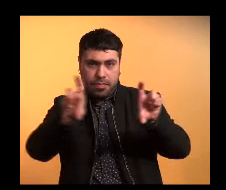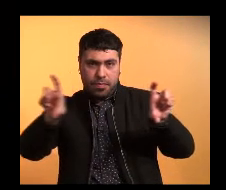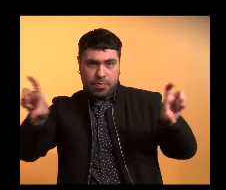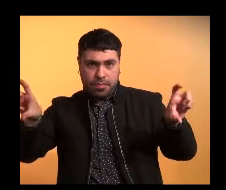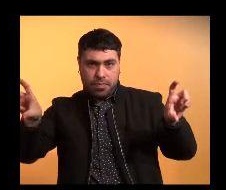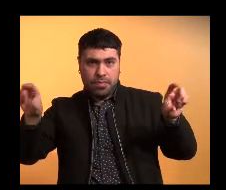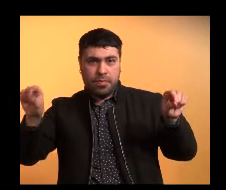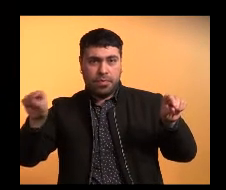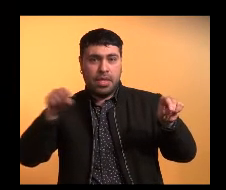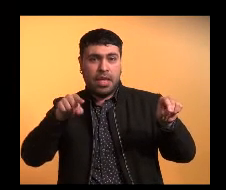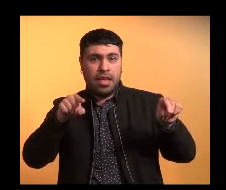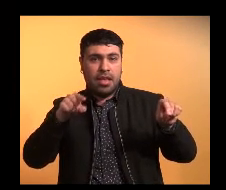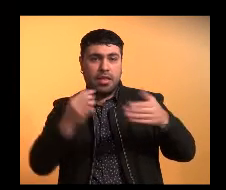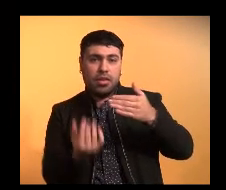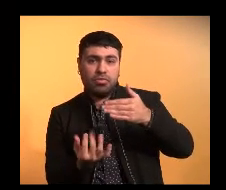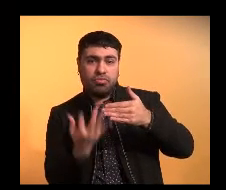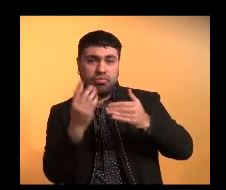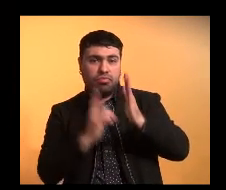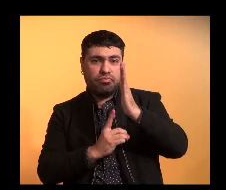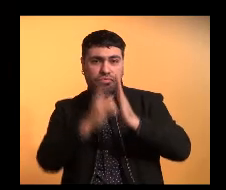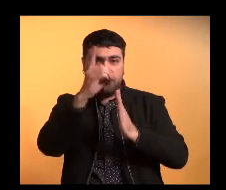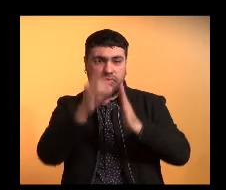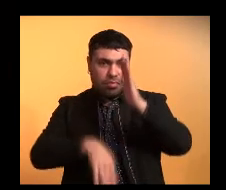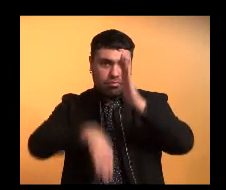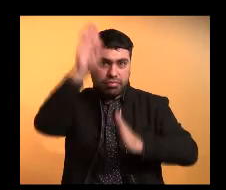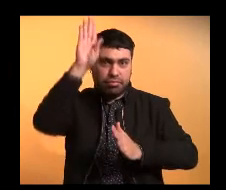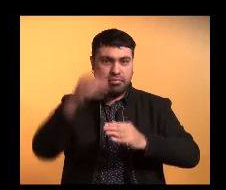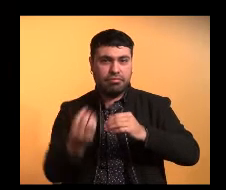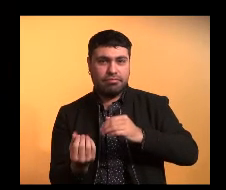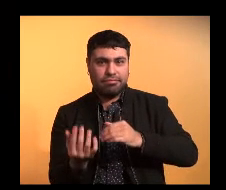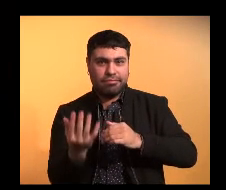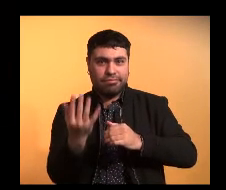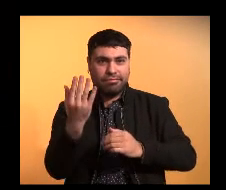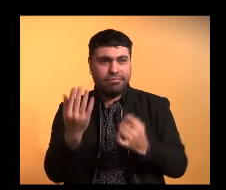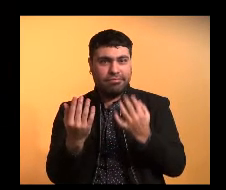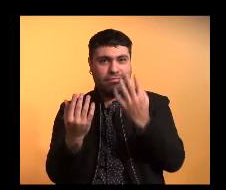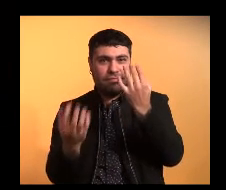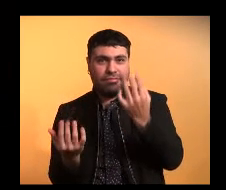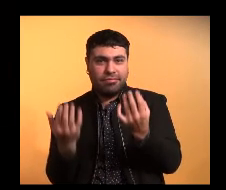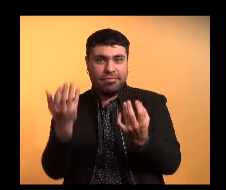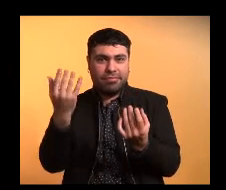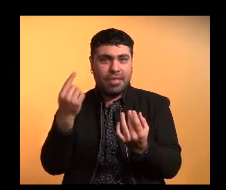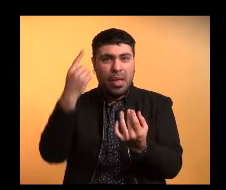altas tasas de crecimiento. Normalmente son láminas pequeñitas o también son formas